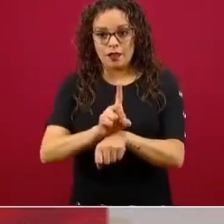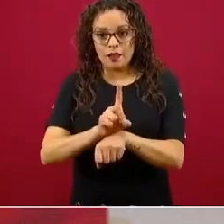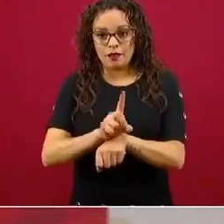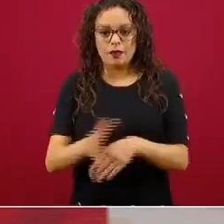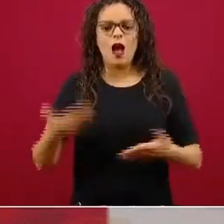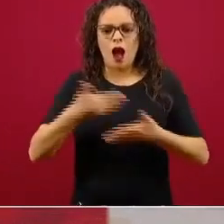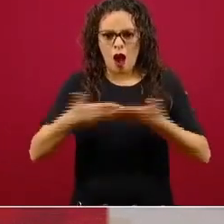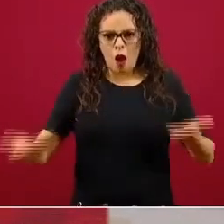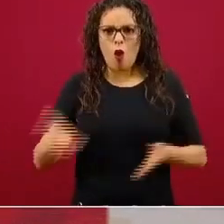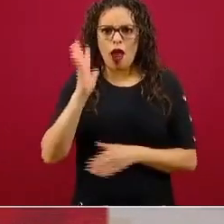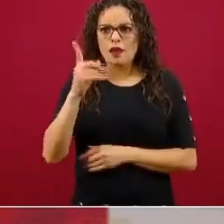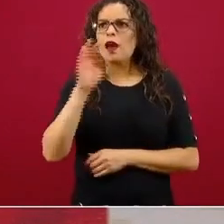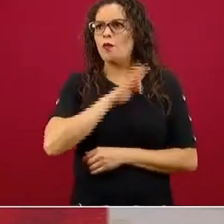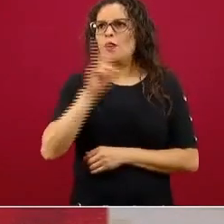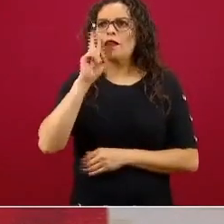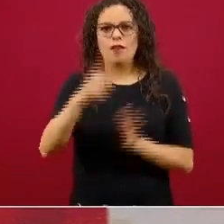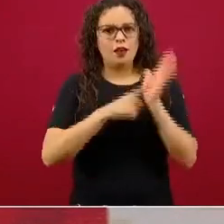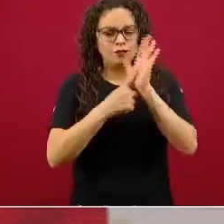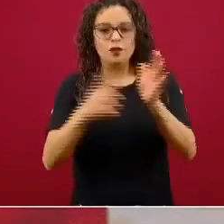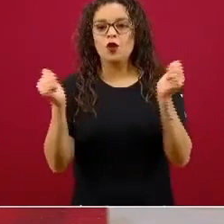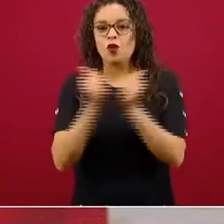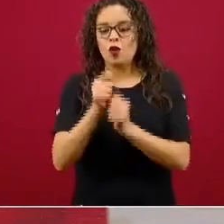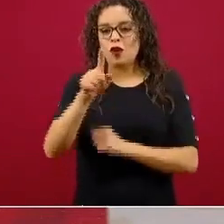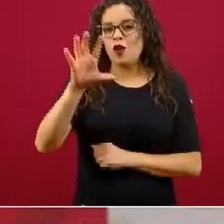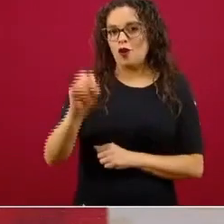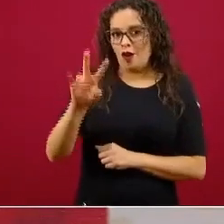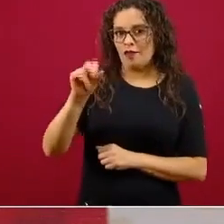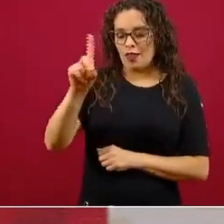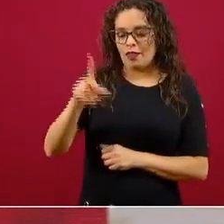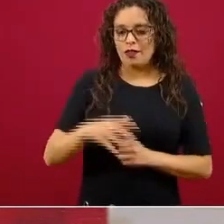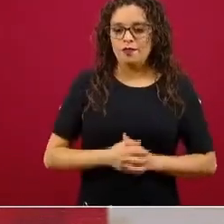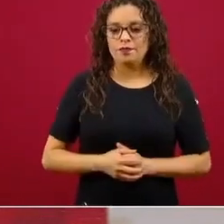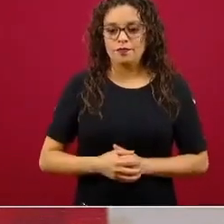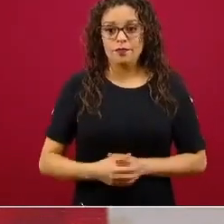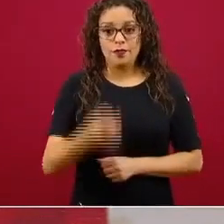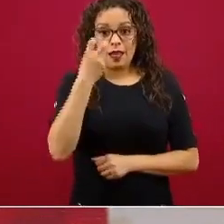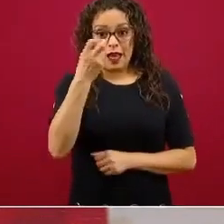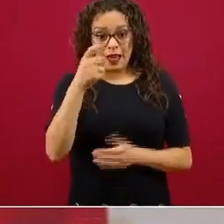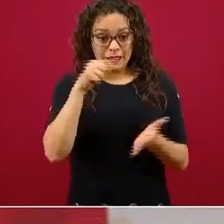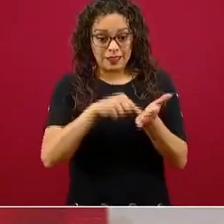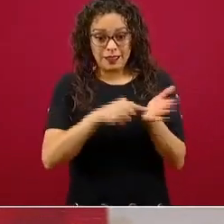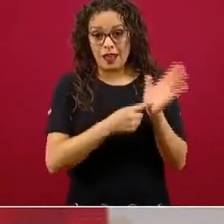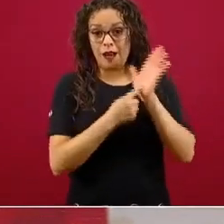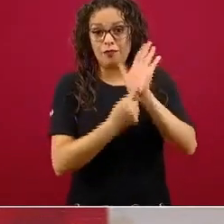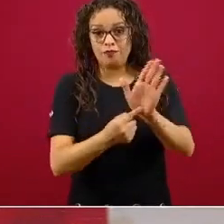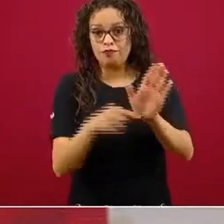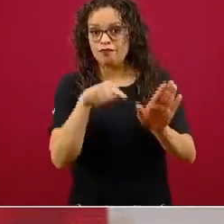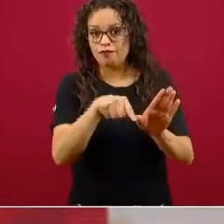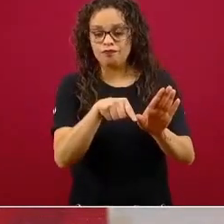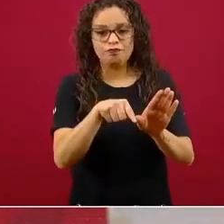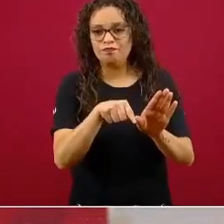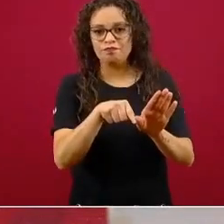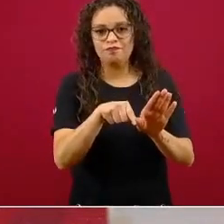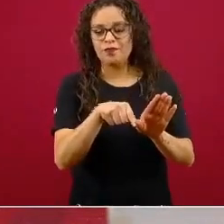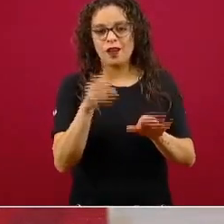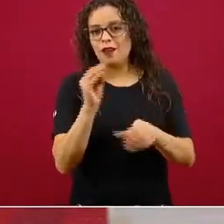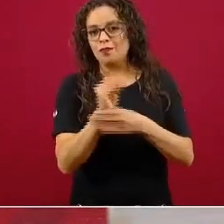es con más o con menos, y dicen, esto no se toma en cuenta, no es todavía informativo.